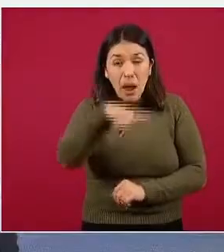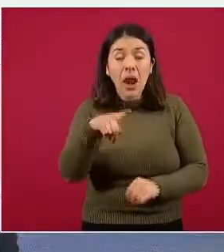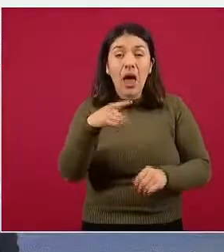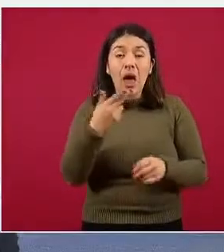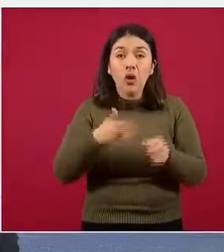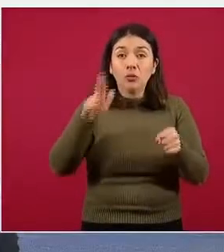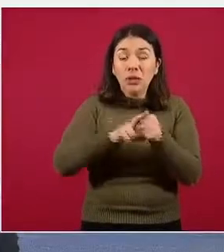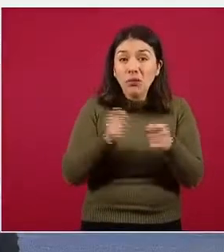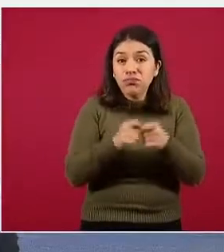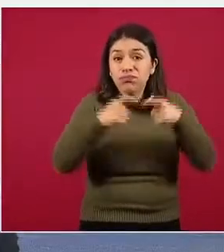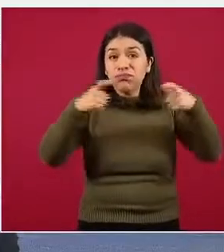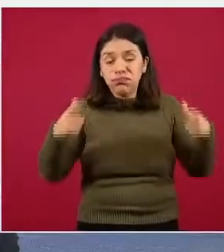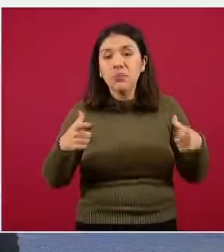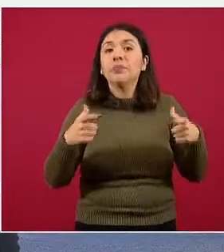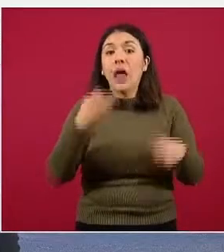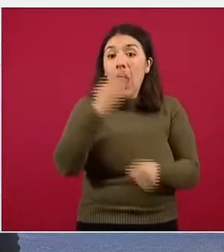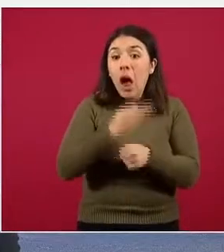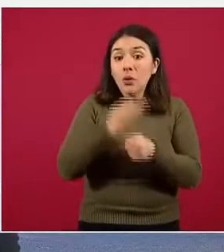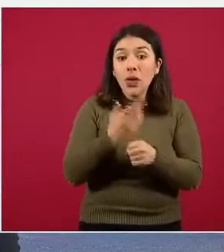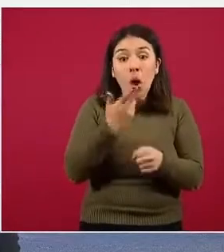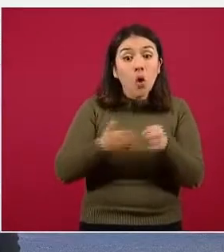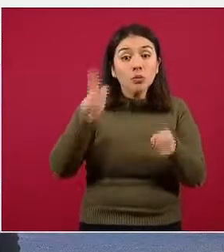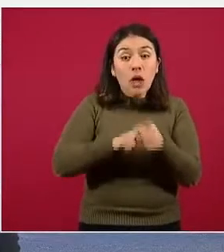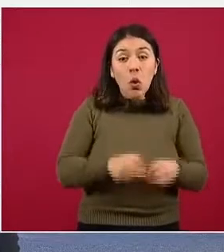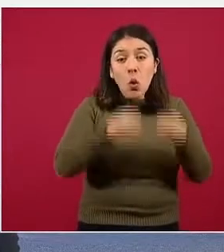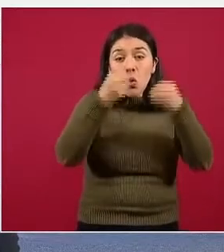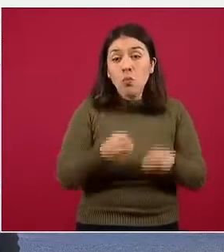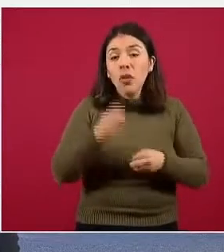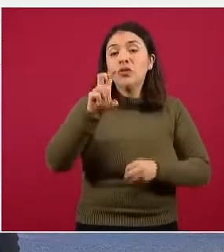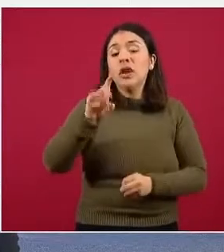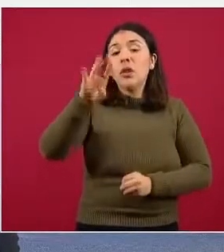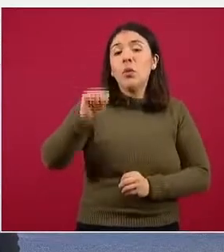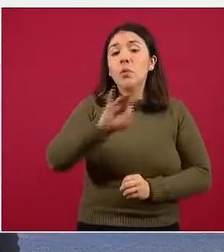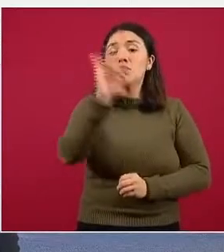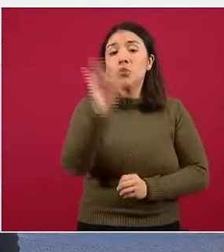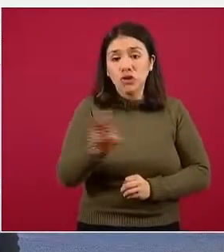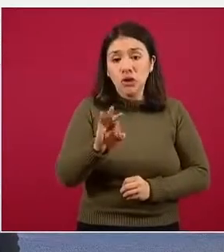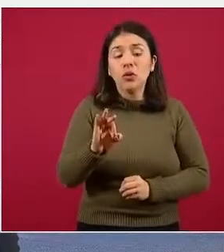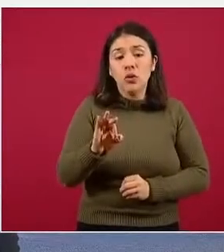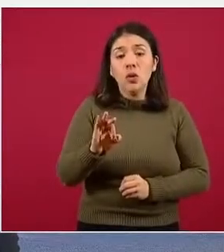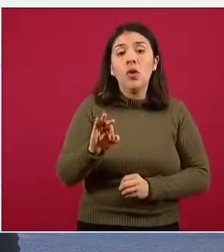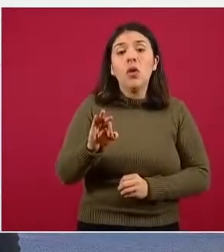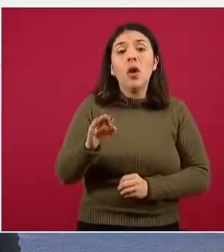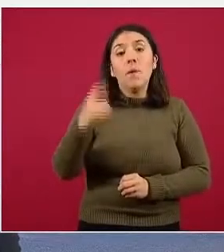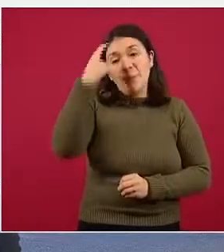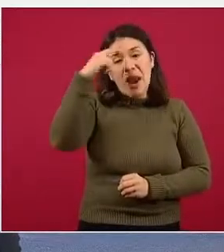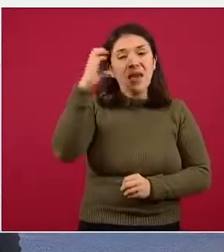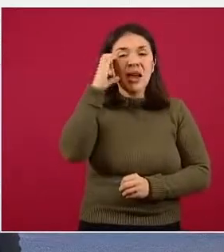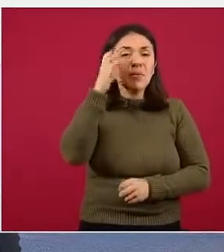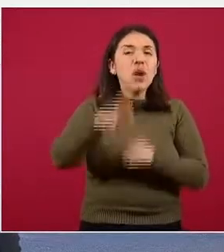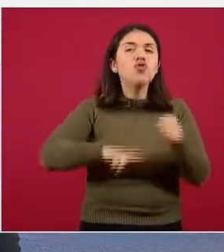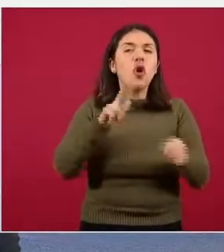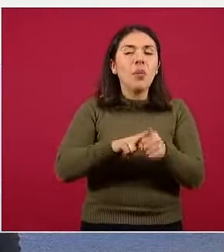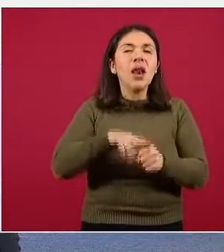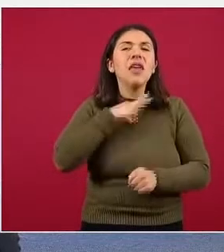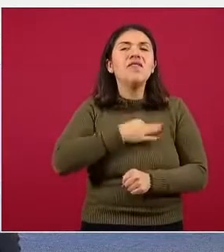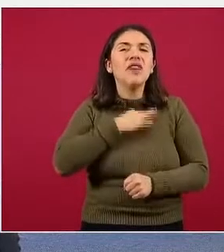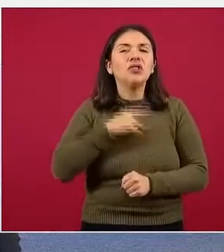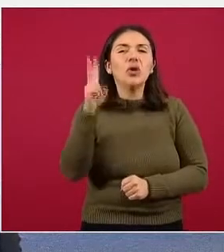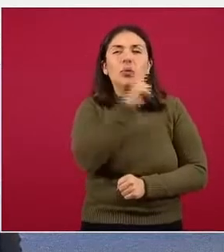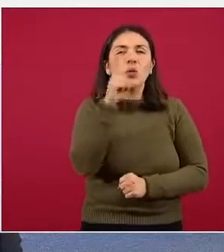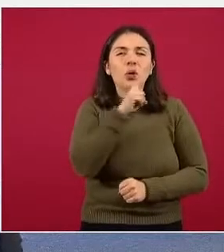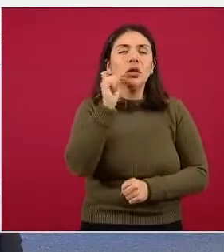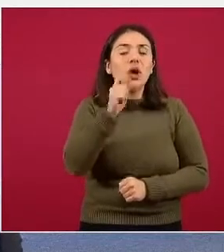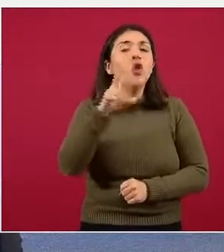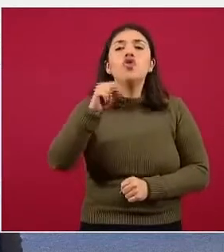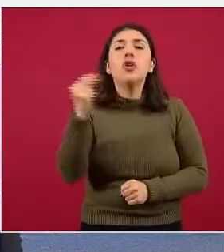la epidemia. Actualmente una ocupación total del 39%, ocupación general de camas para infección respiratoria aguda grave